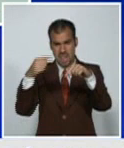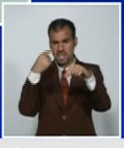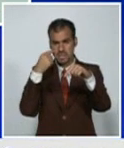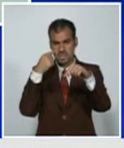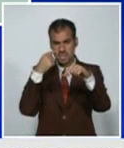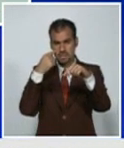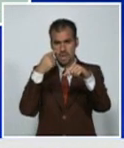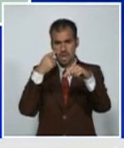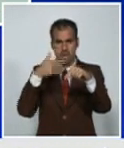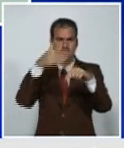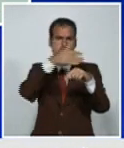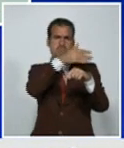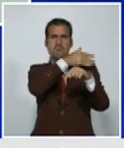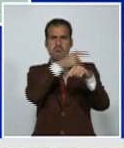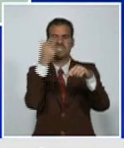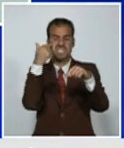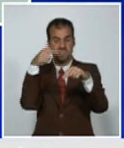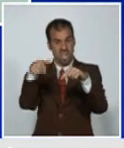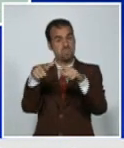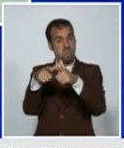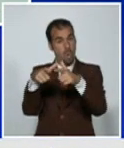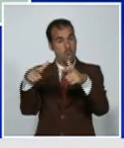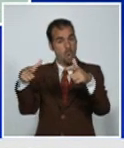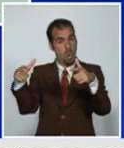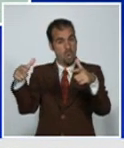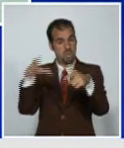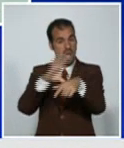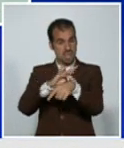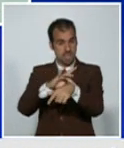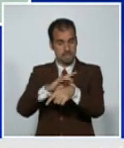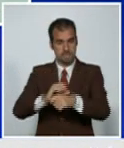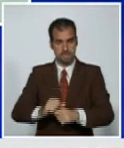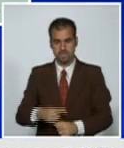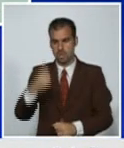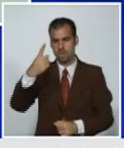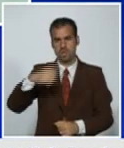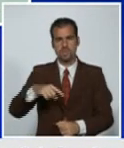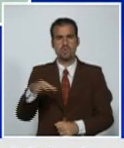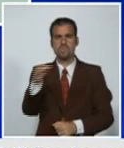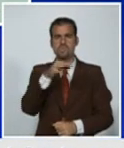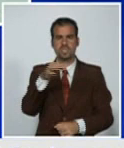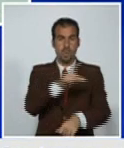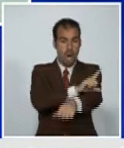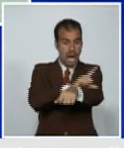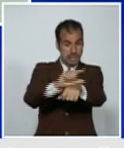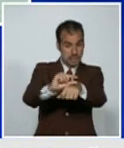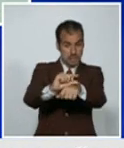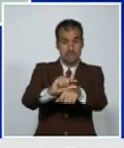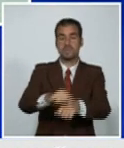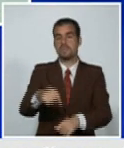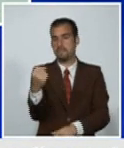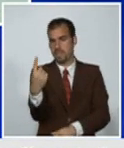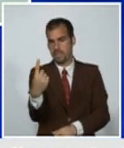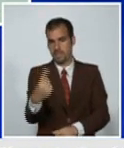otros momentos una transmisión importante. Y 1 en el municipio de Antilla. Granma,